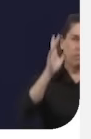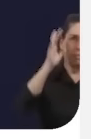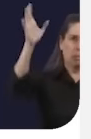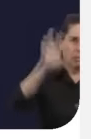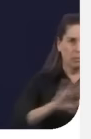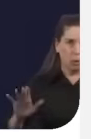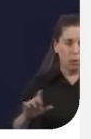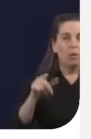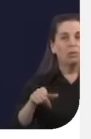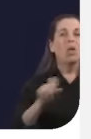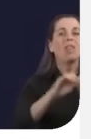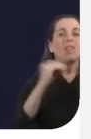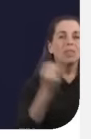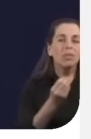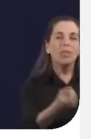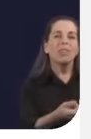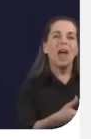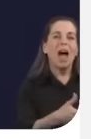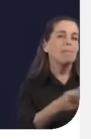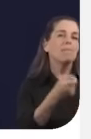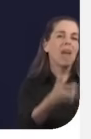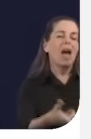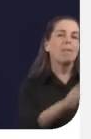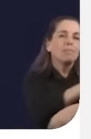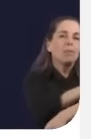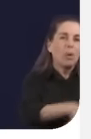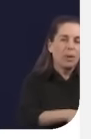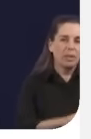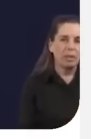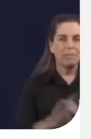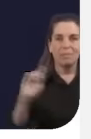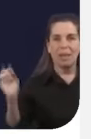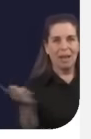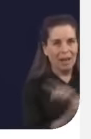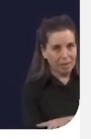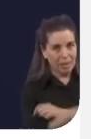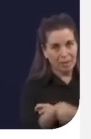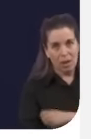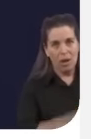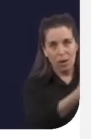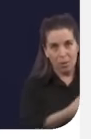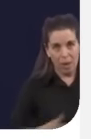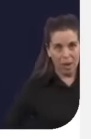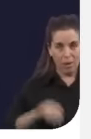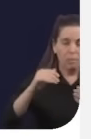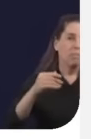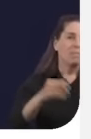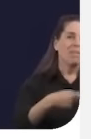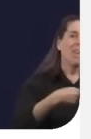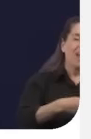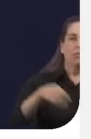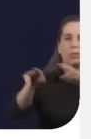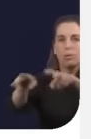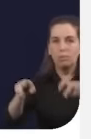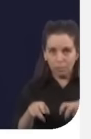todos nosotros en contraposición el superavit fiscal de nuestro gobierno en estos 7 meses de gestión ha